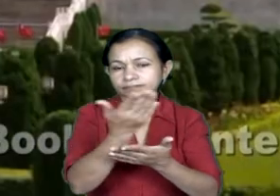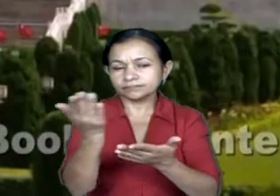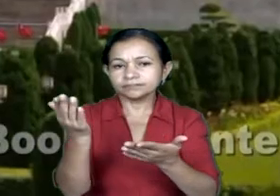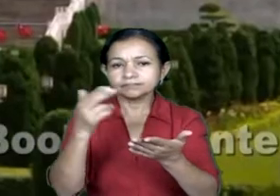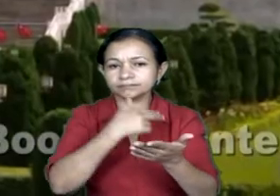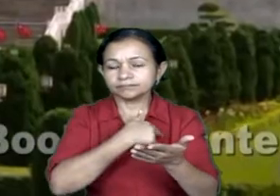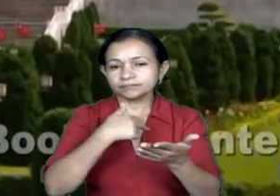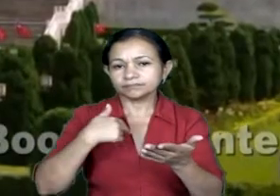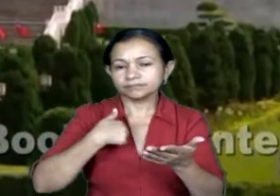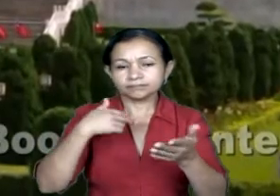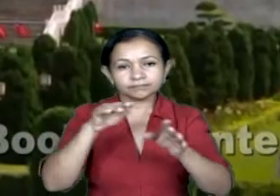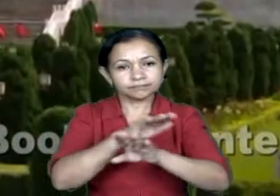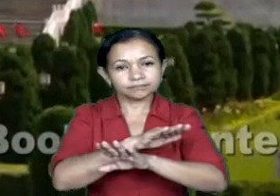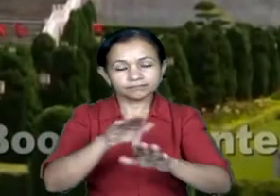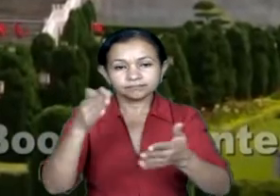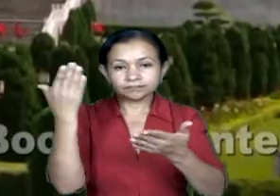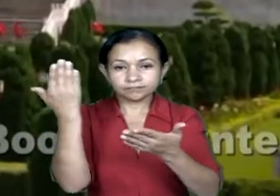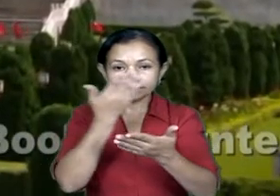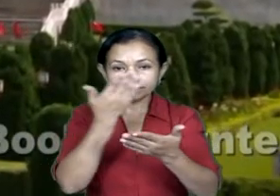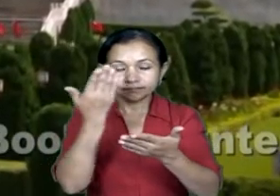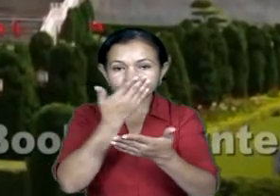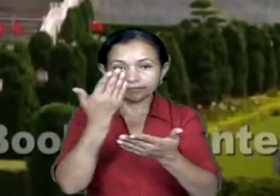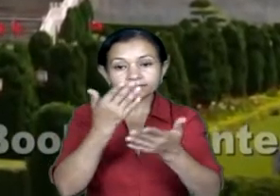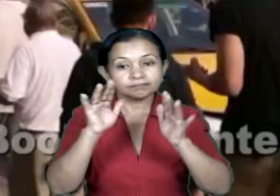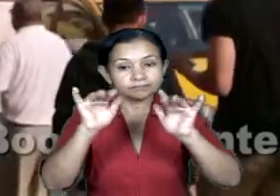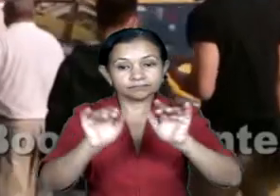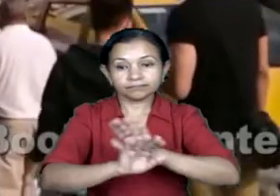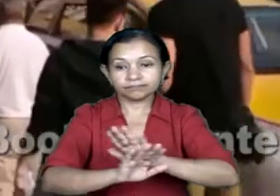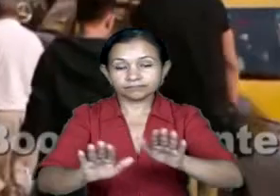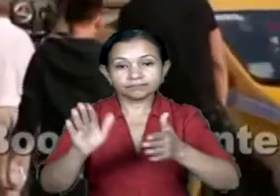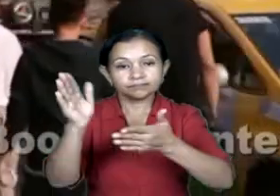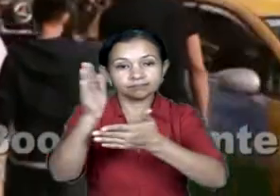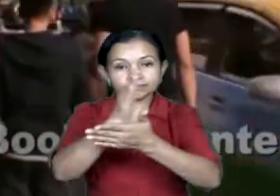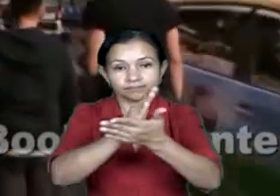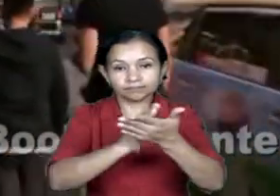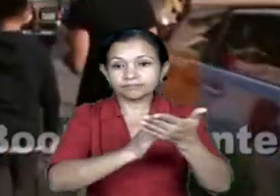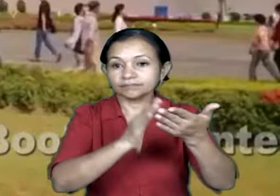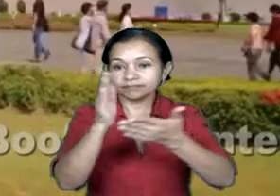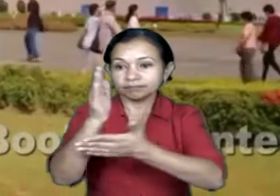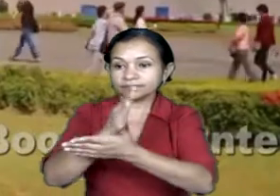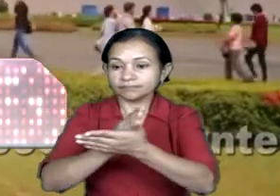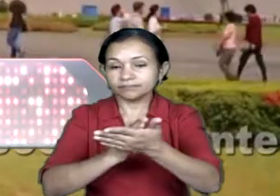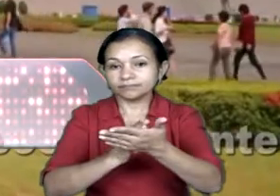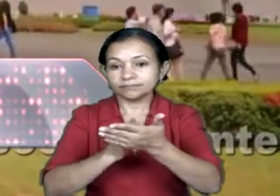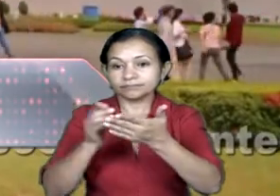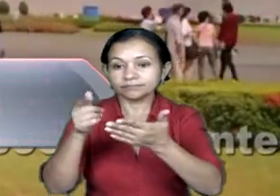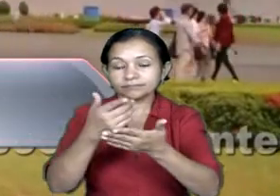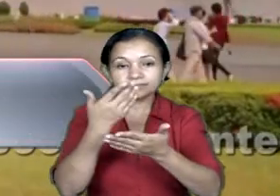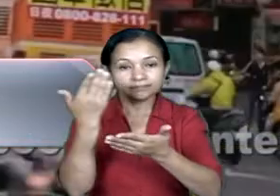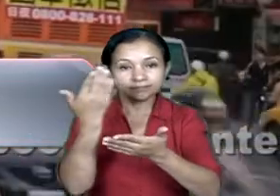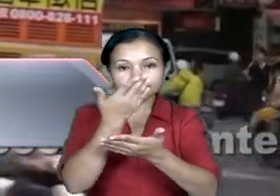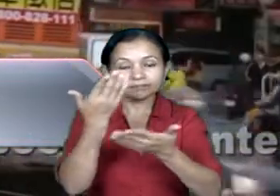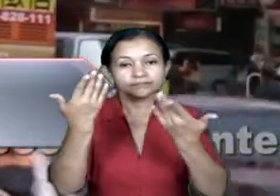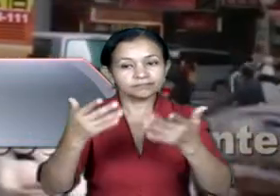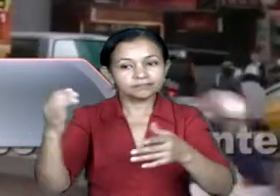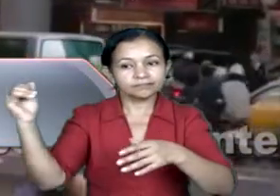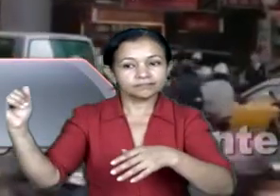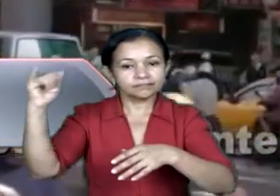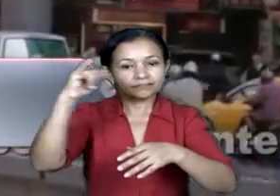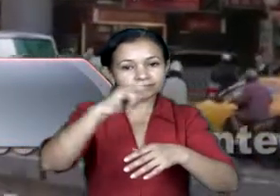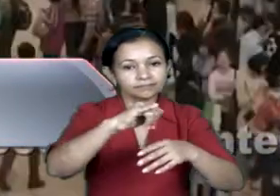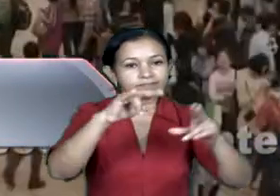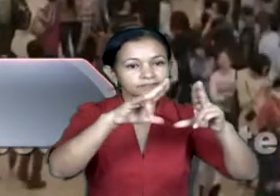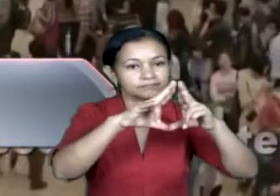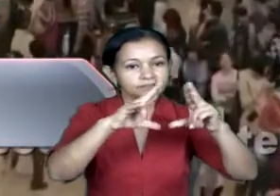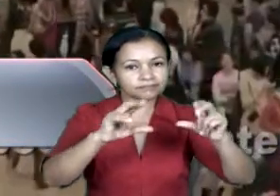han terminado sus estudios. Y algunos, la mayoría, ¿no?, han regresado al país. Y,